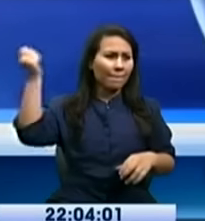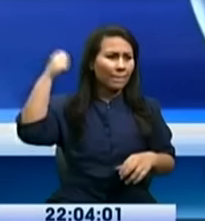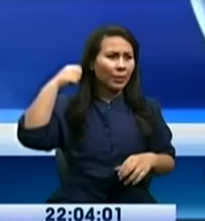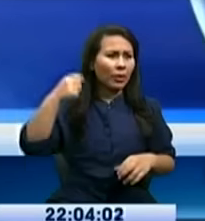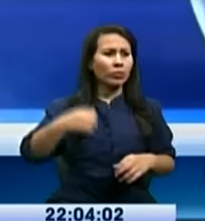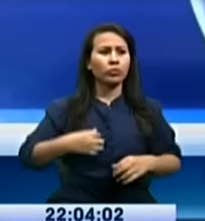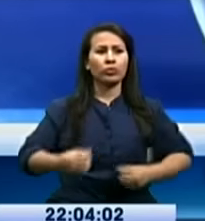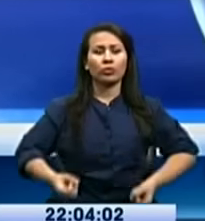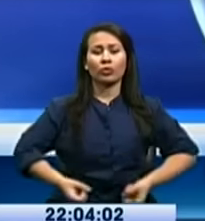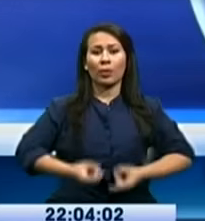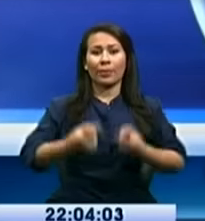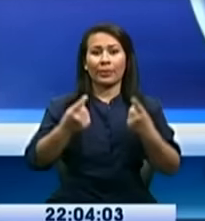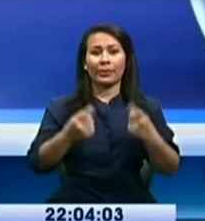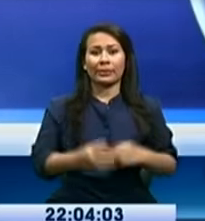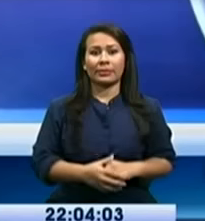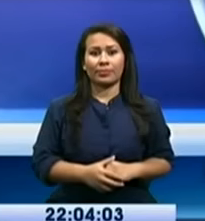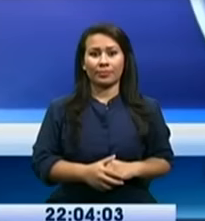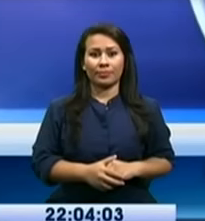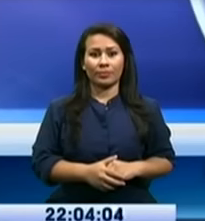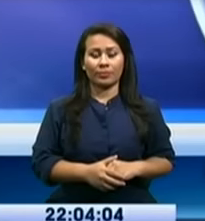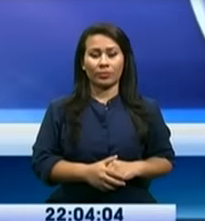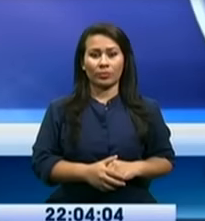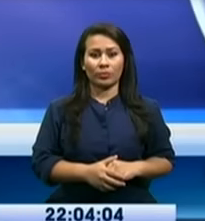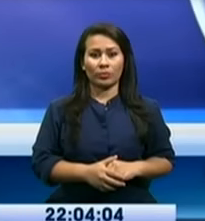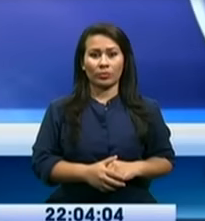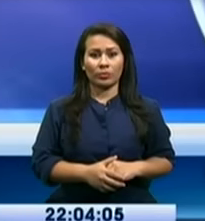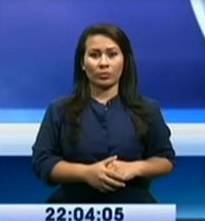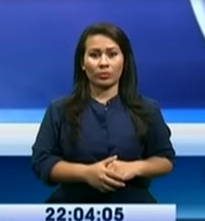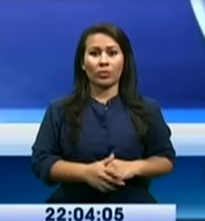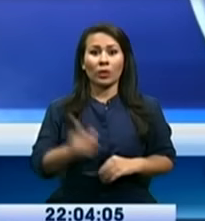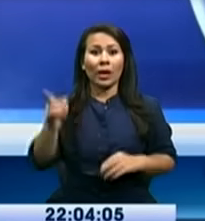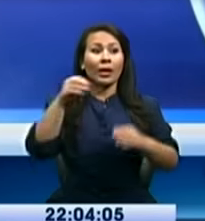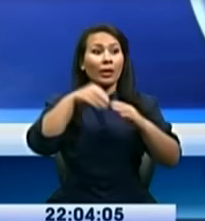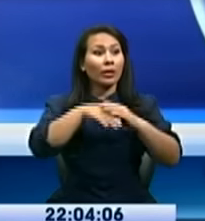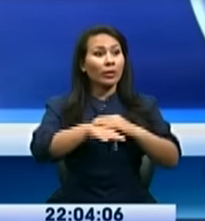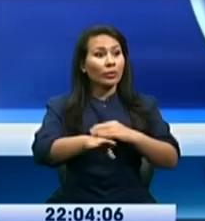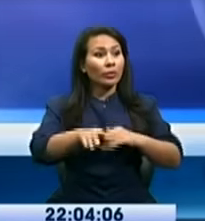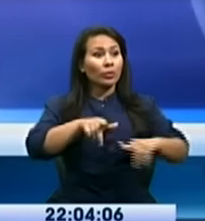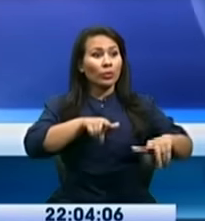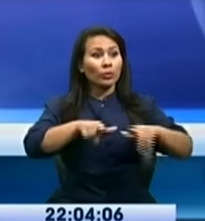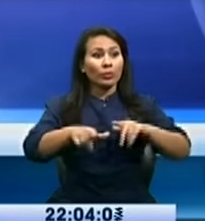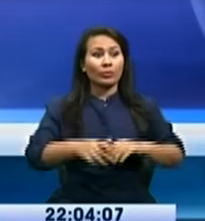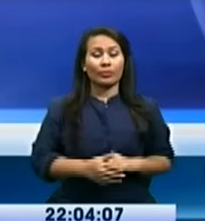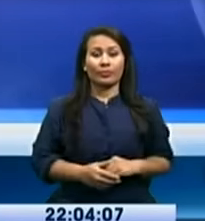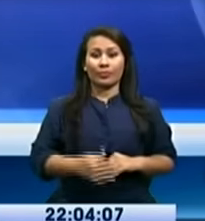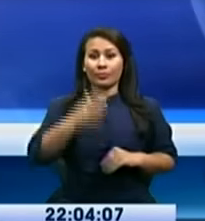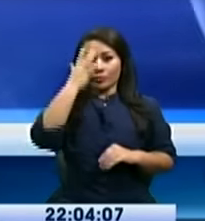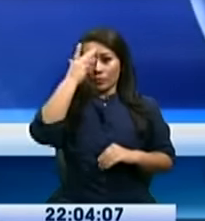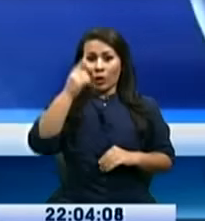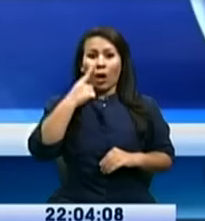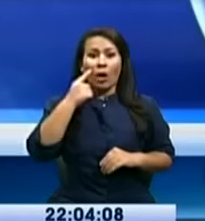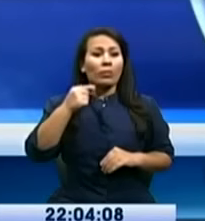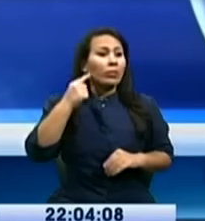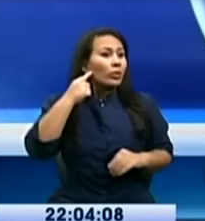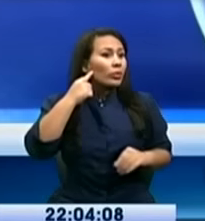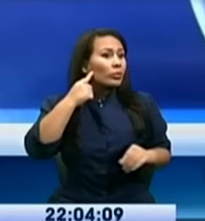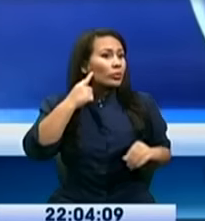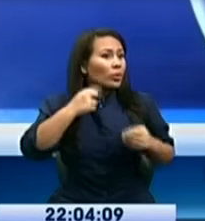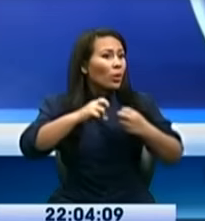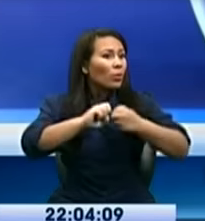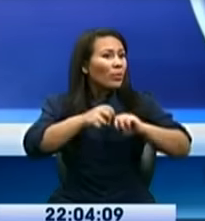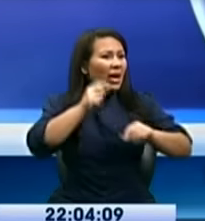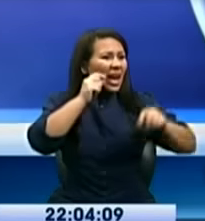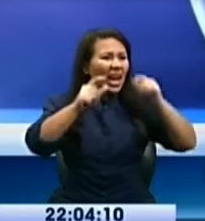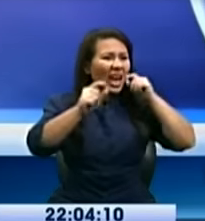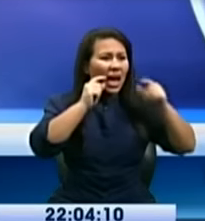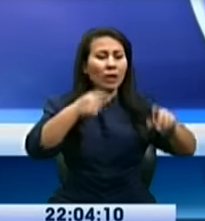en el cuarto adjunto. Él ingresó porque escuchó algún tipo de grito,